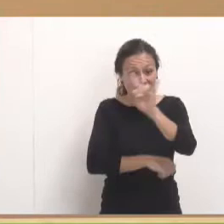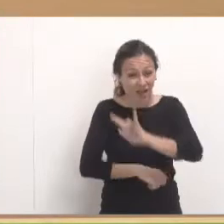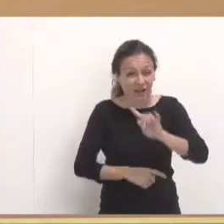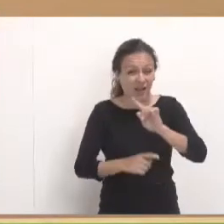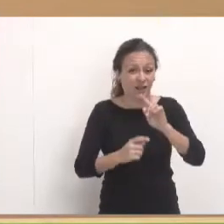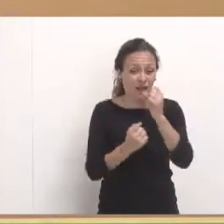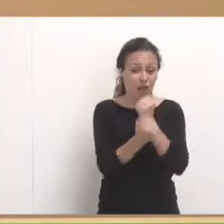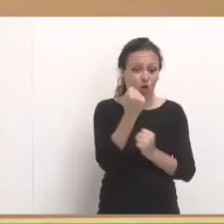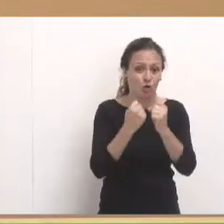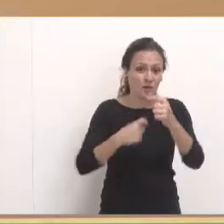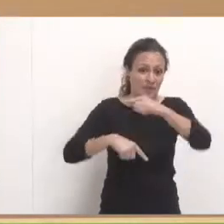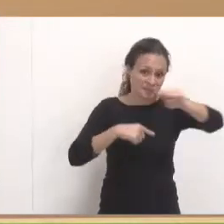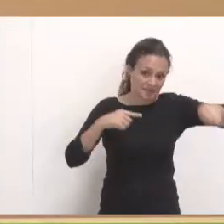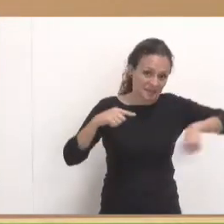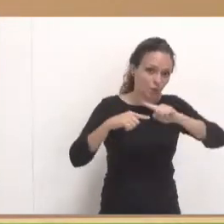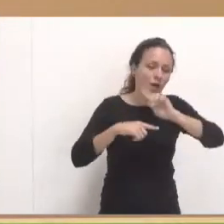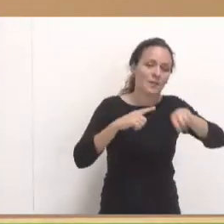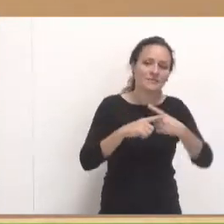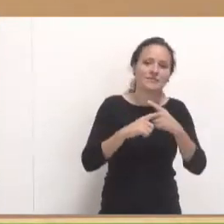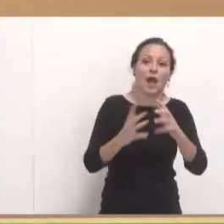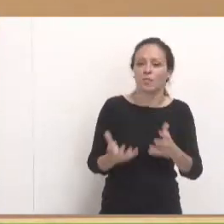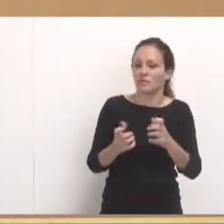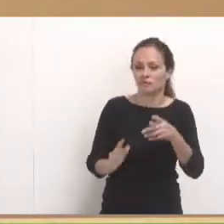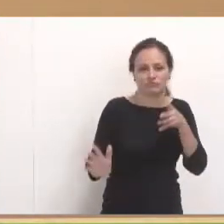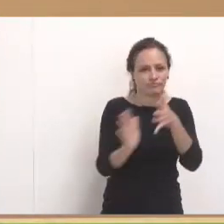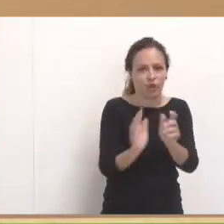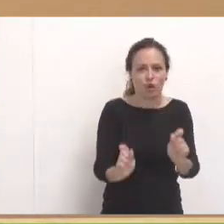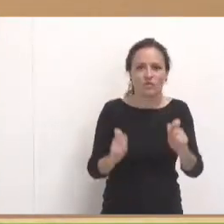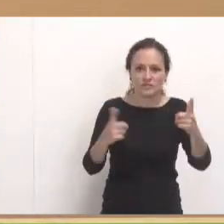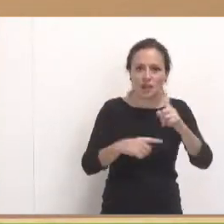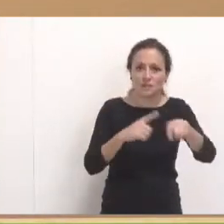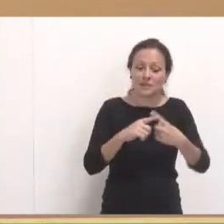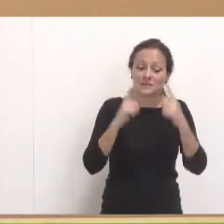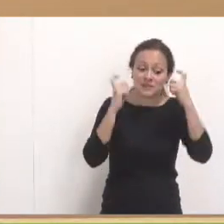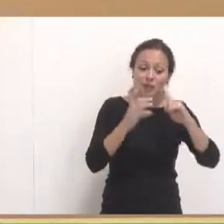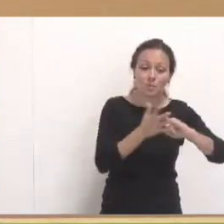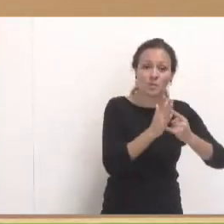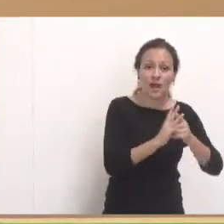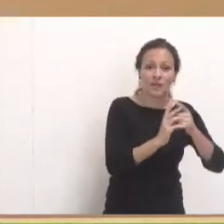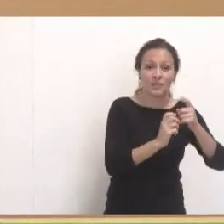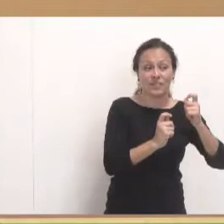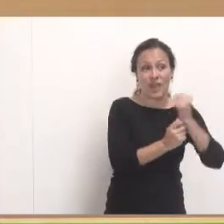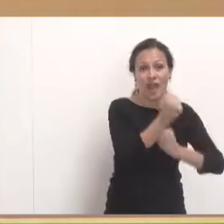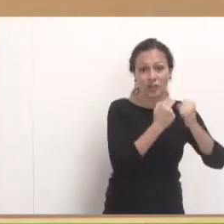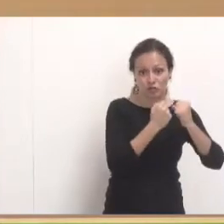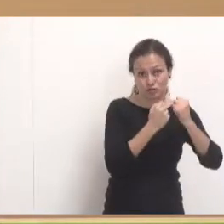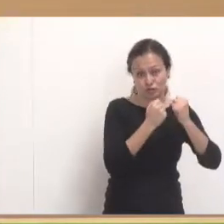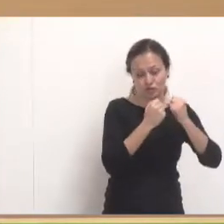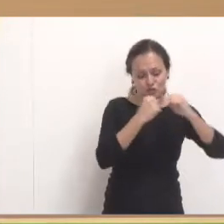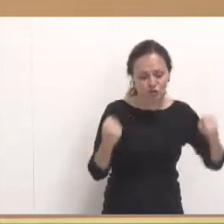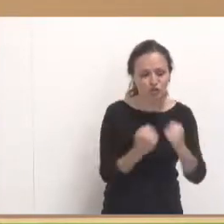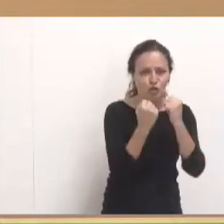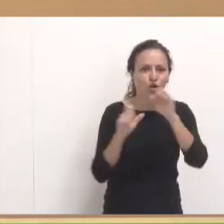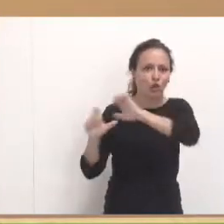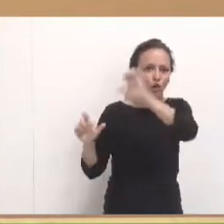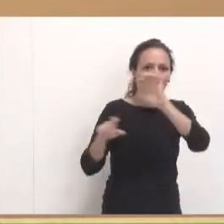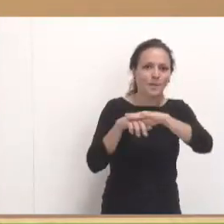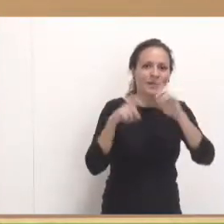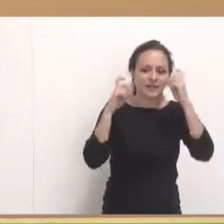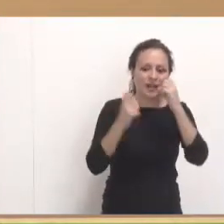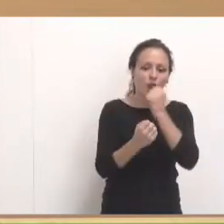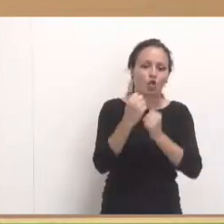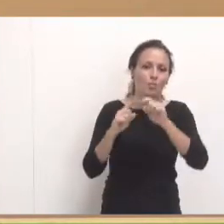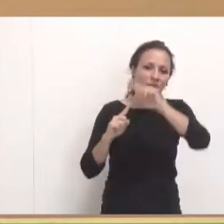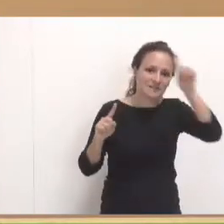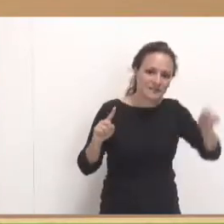Circular y proceda a su aprobación definitiva, de forma que se alinee con el Plan de Acción de la Unión Europea para la Economía Circular. Esto supone adaptar como objetivo último